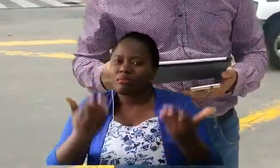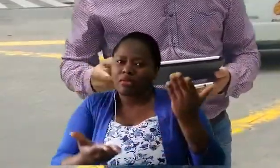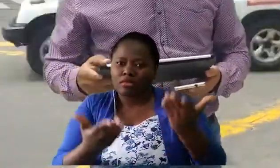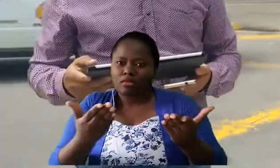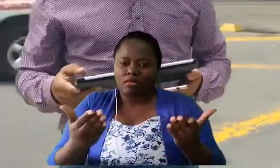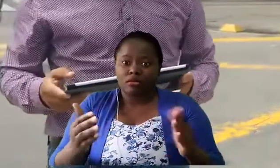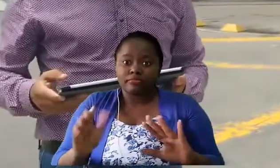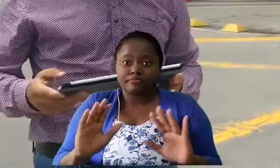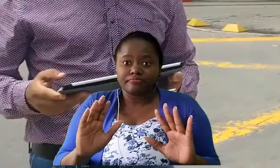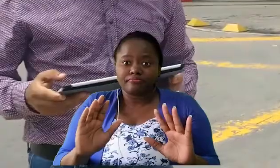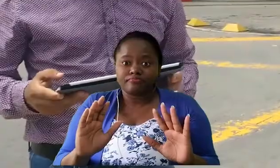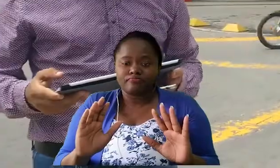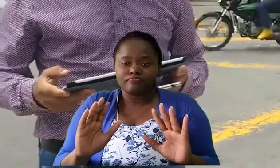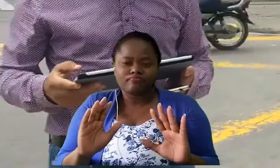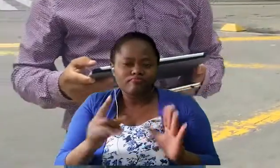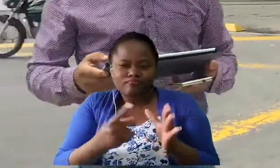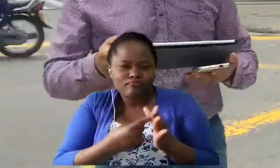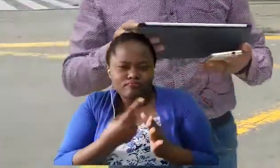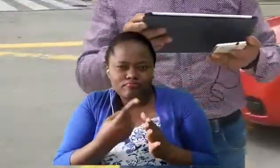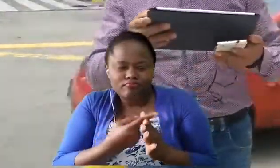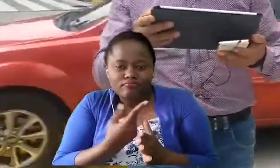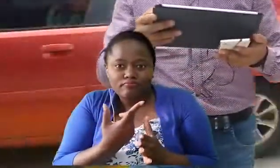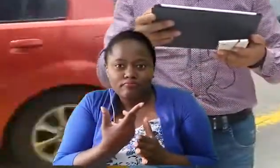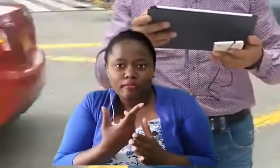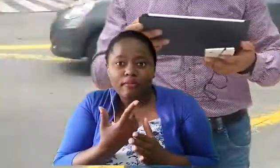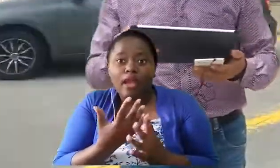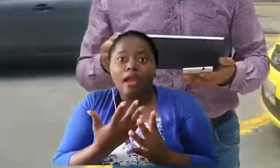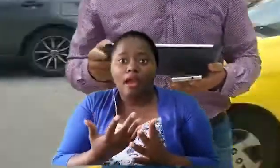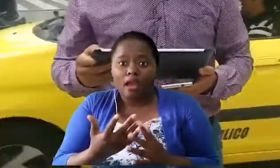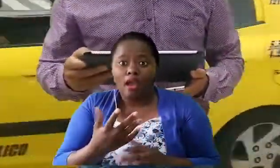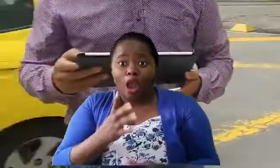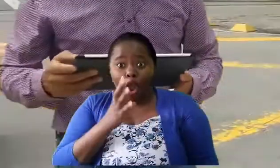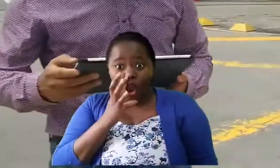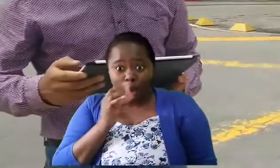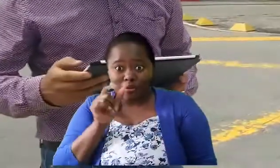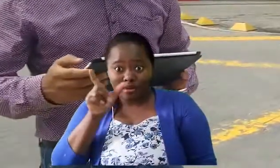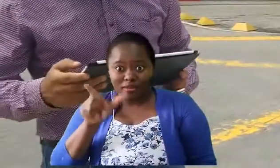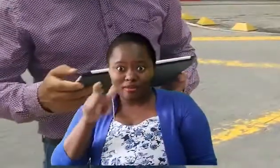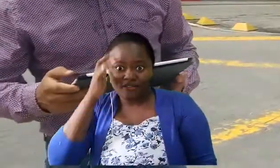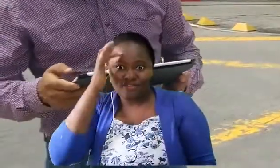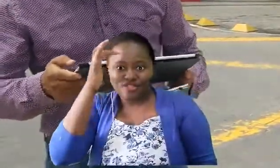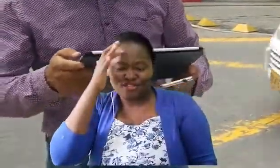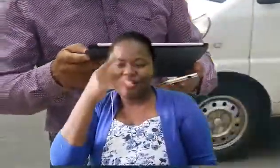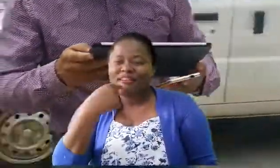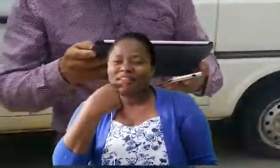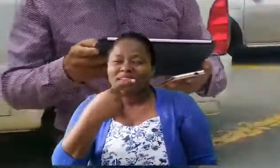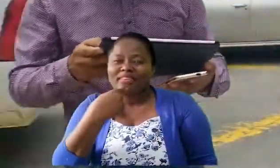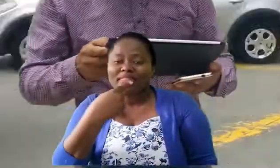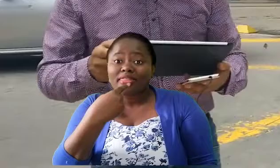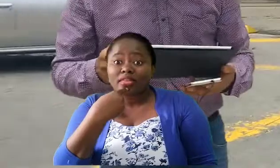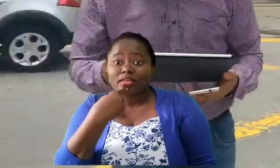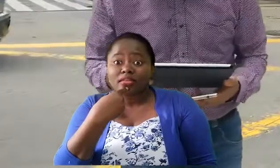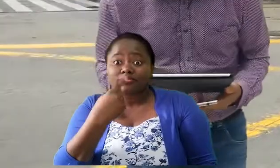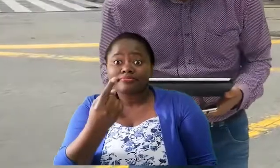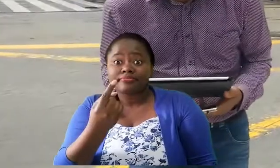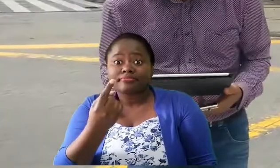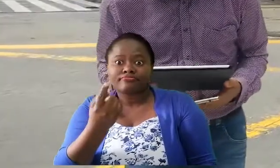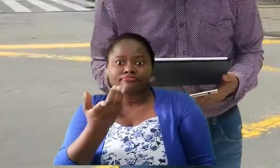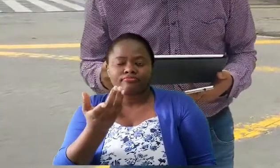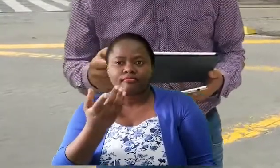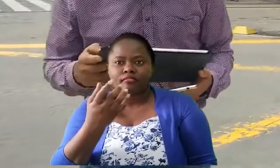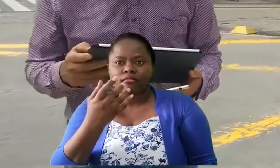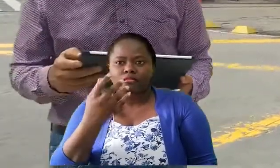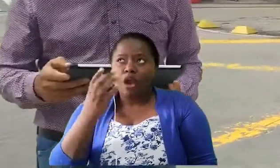según esto, dice Richard Swinburne, la idea de la existencia de Dios, pues